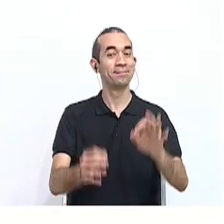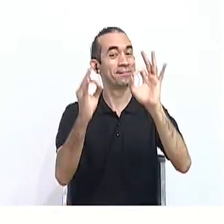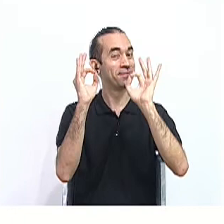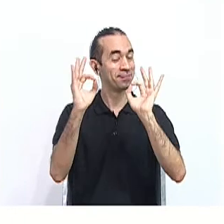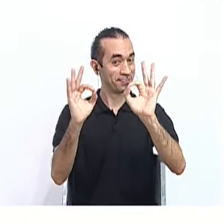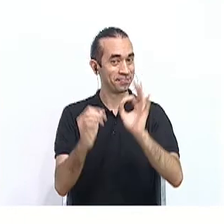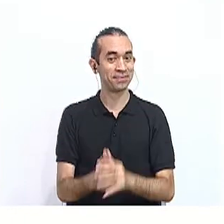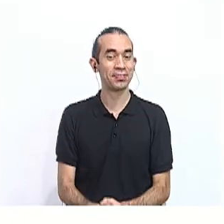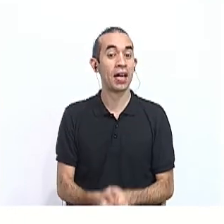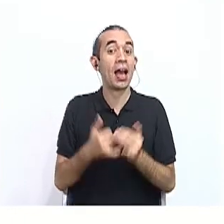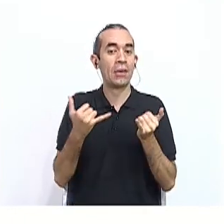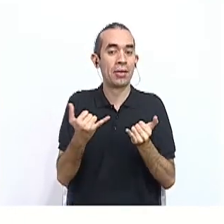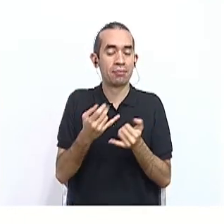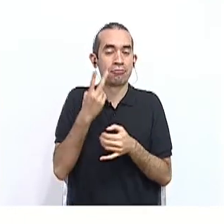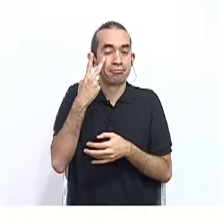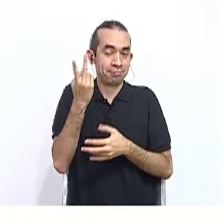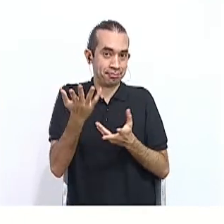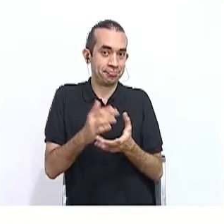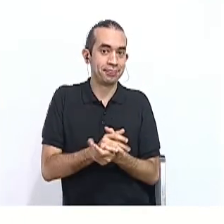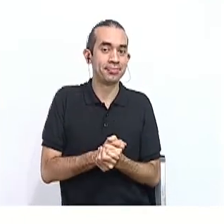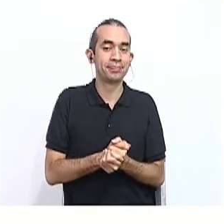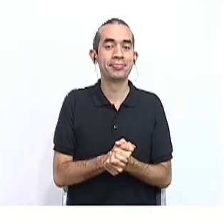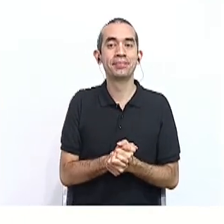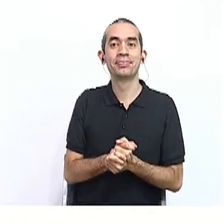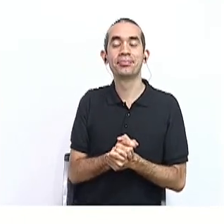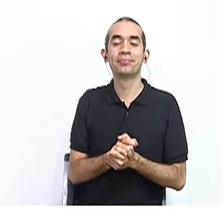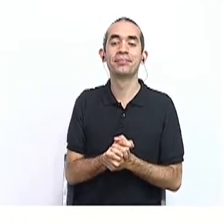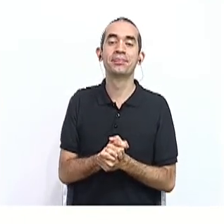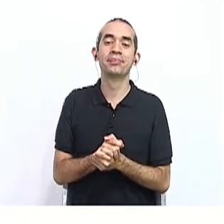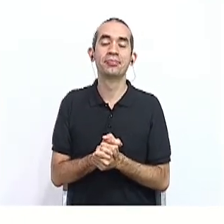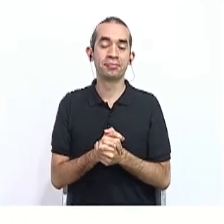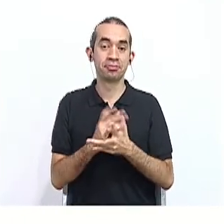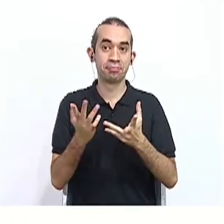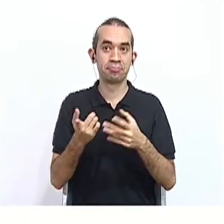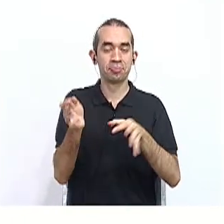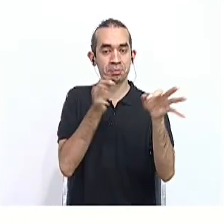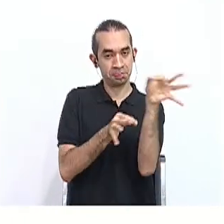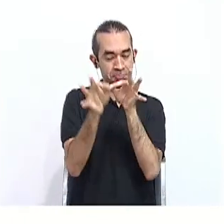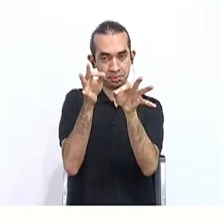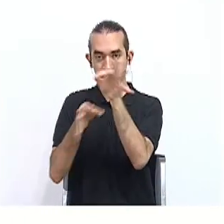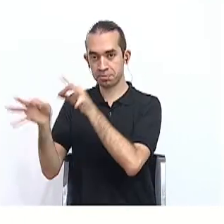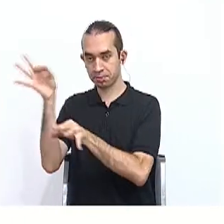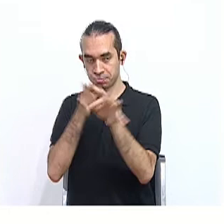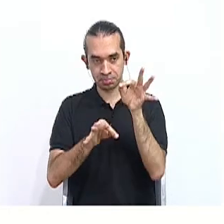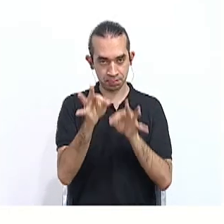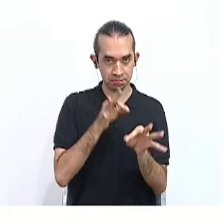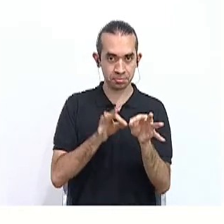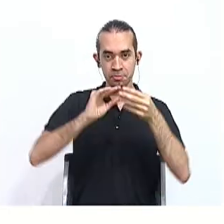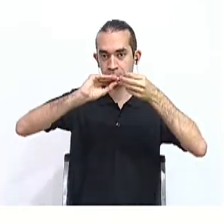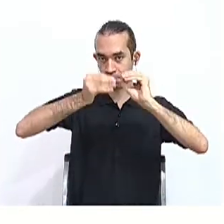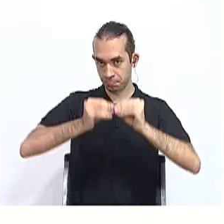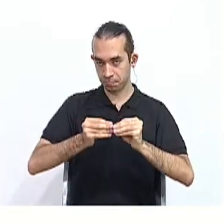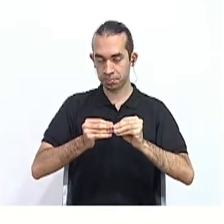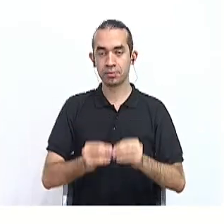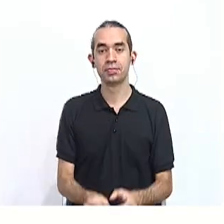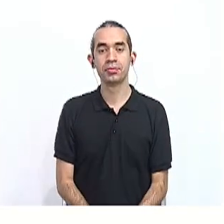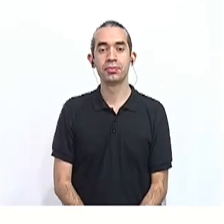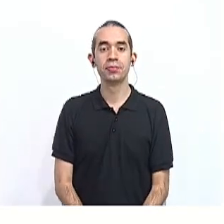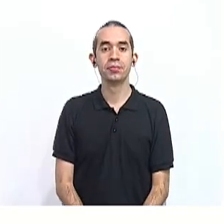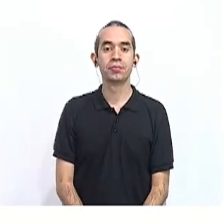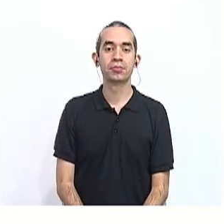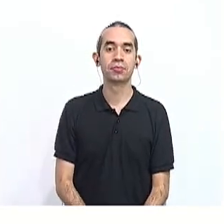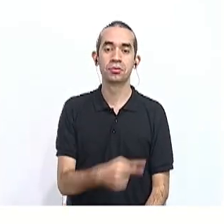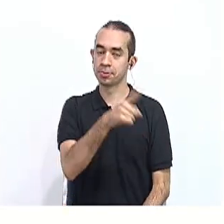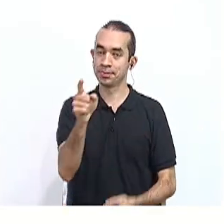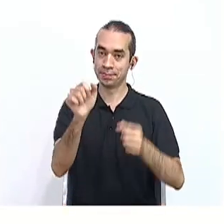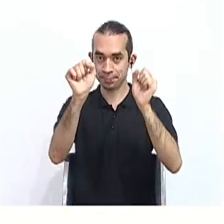bien, vamos a ver ahora cómo nos queda sustituyendo esos valores. Pueden realizar